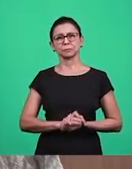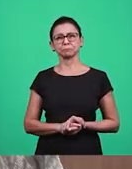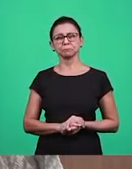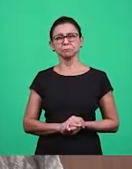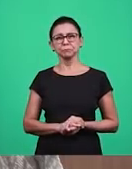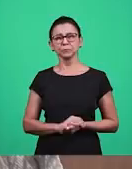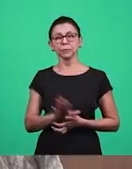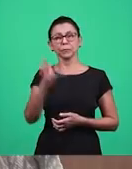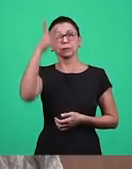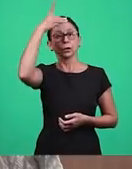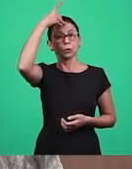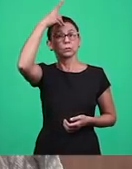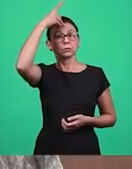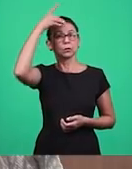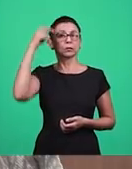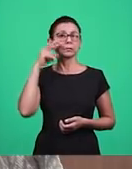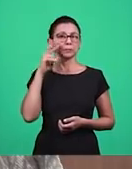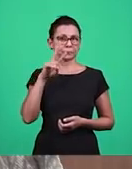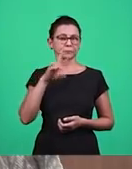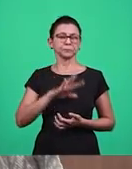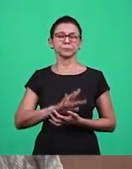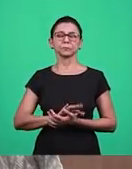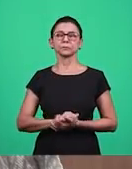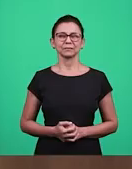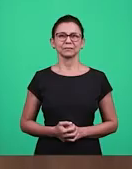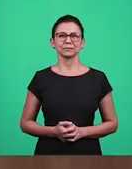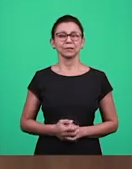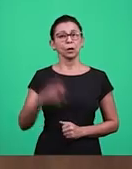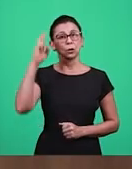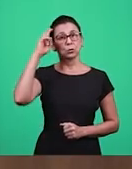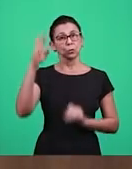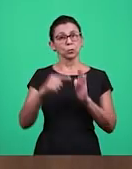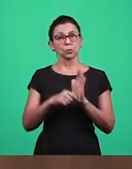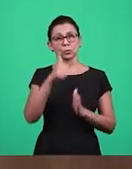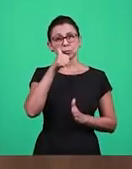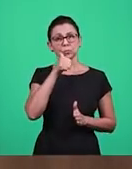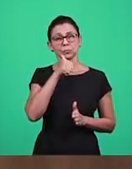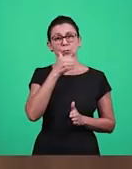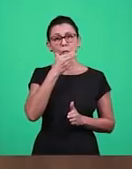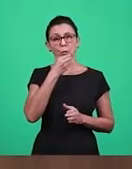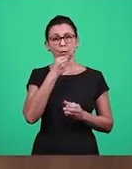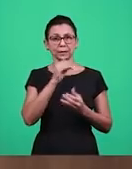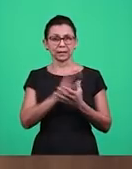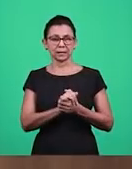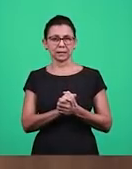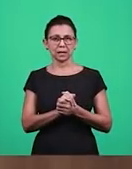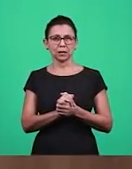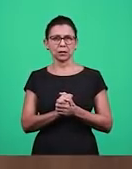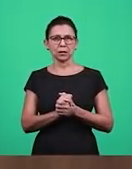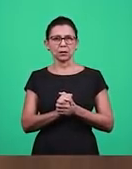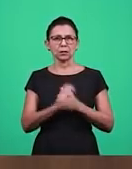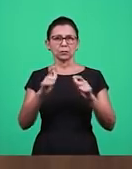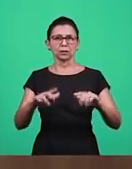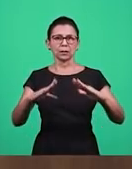muchos, a través de los dones espirituales. Vamos a escuchar ahora. El Señor mostró a una pareja, un matrimonio que vive